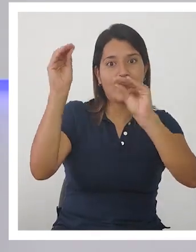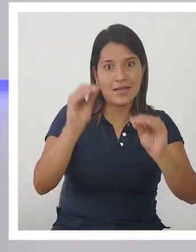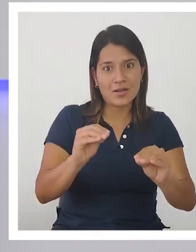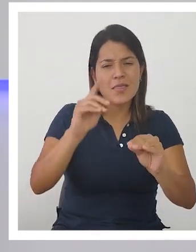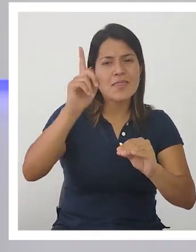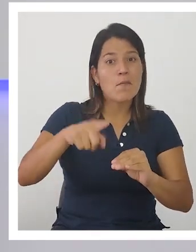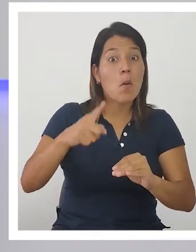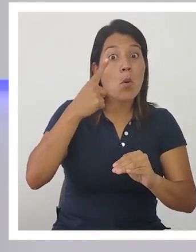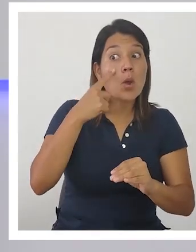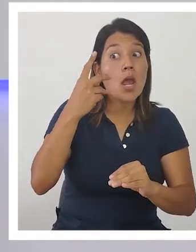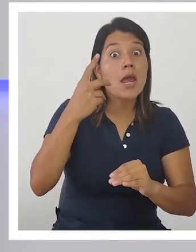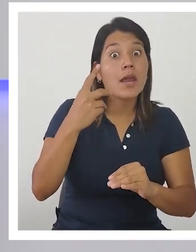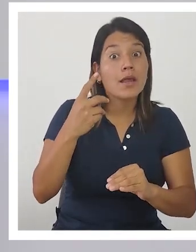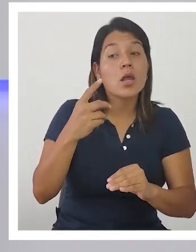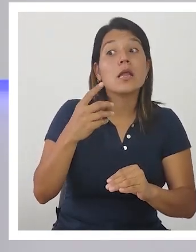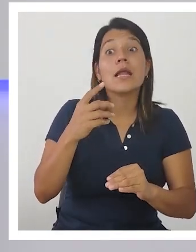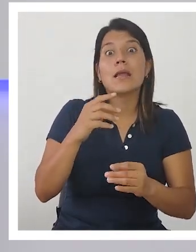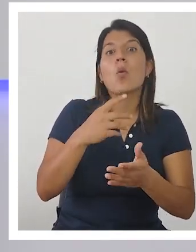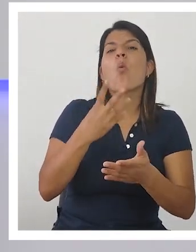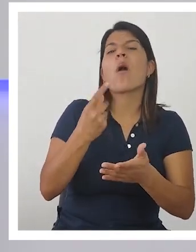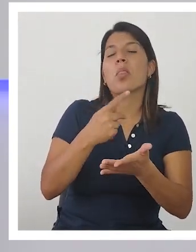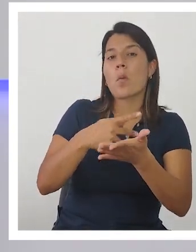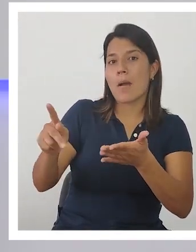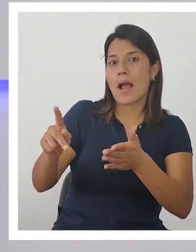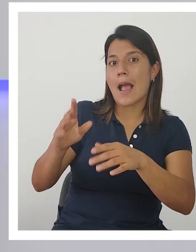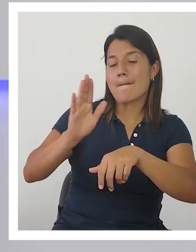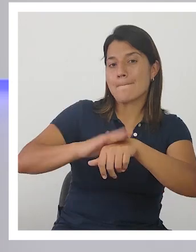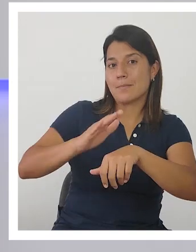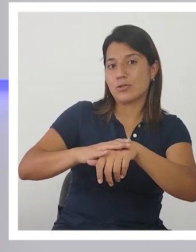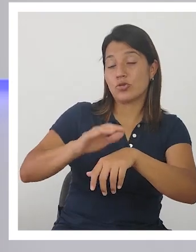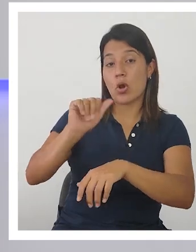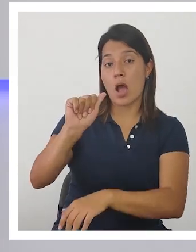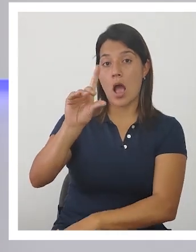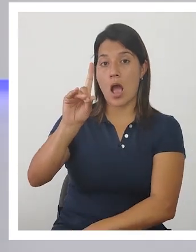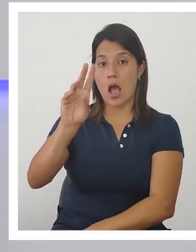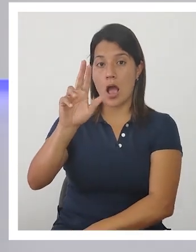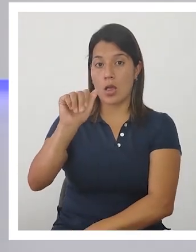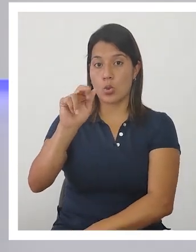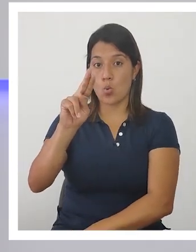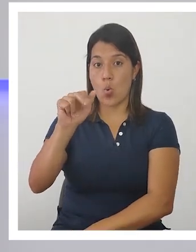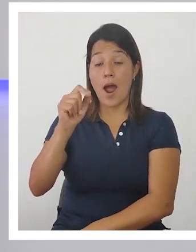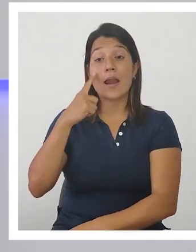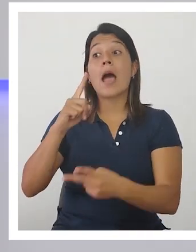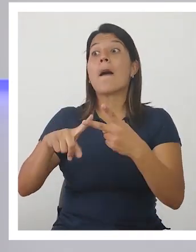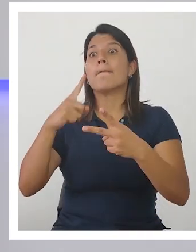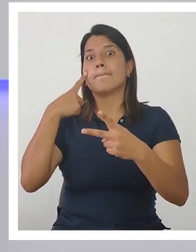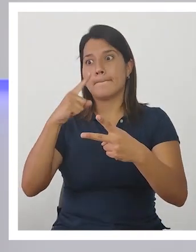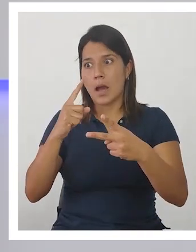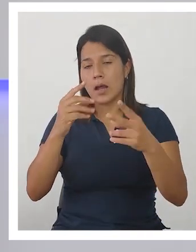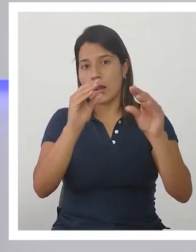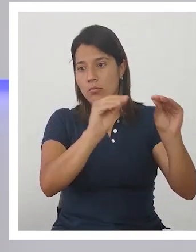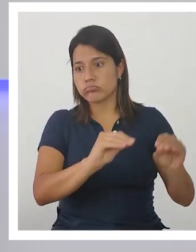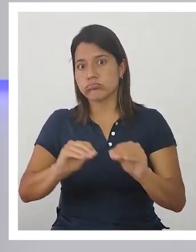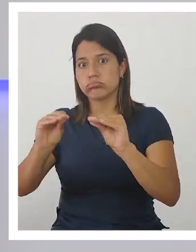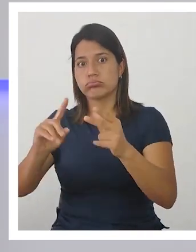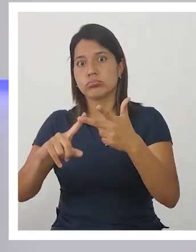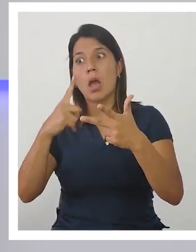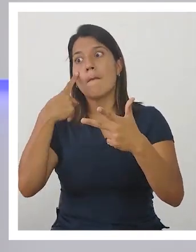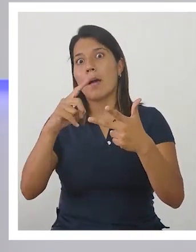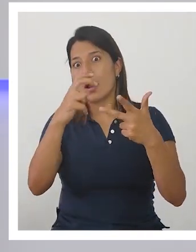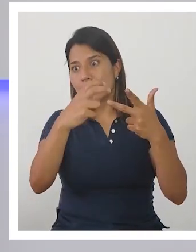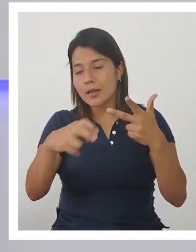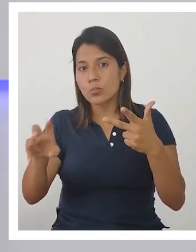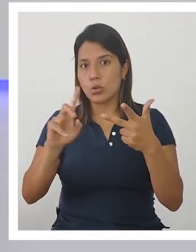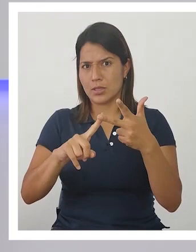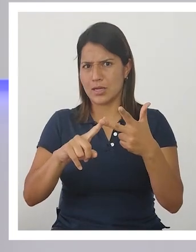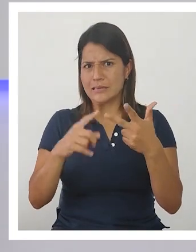paga en los derechos de aduana, por ejemplo, y el de almacenaje, el de transporte también. Lo vimos ahora durante